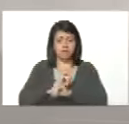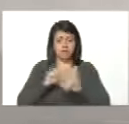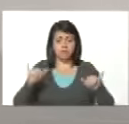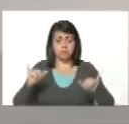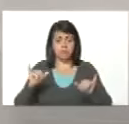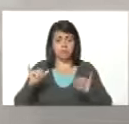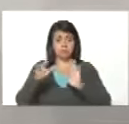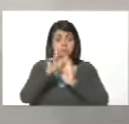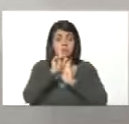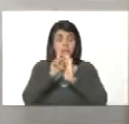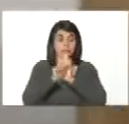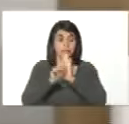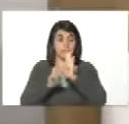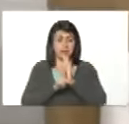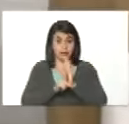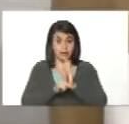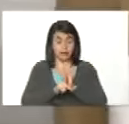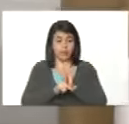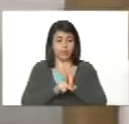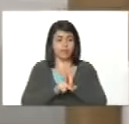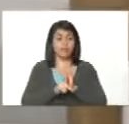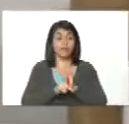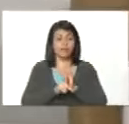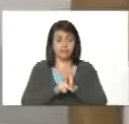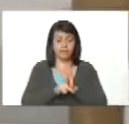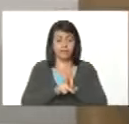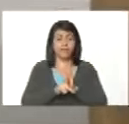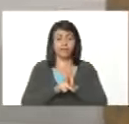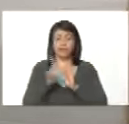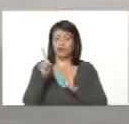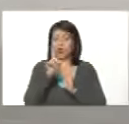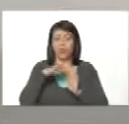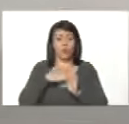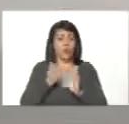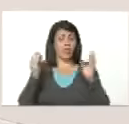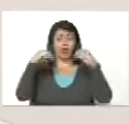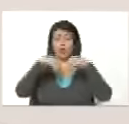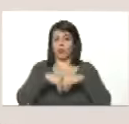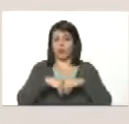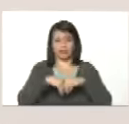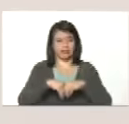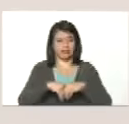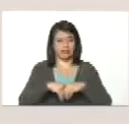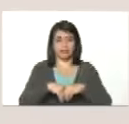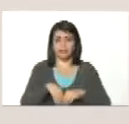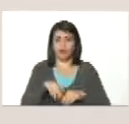Pero hay principios que son absolutamente innegociables.